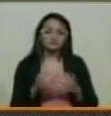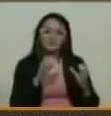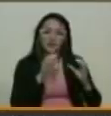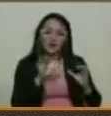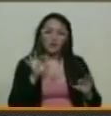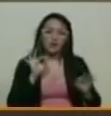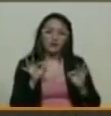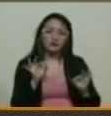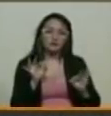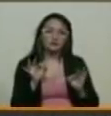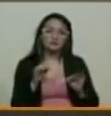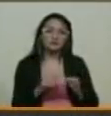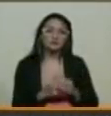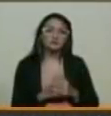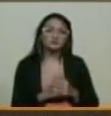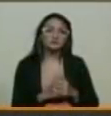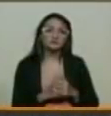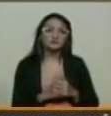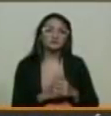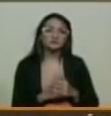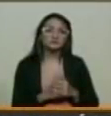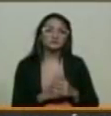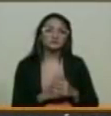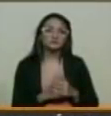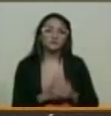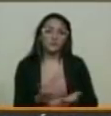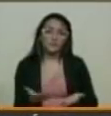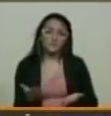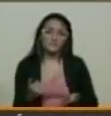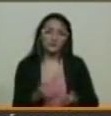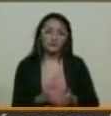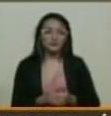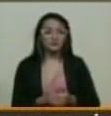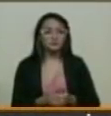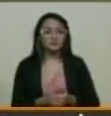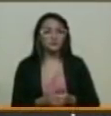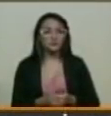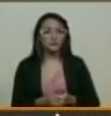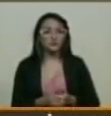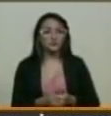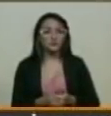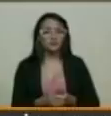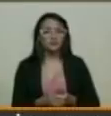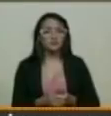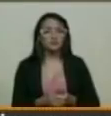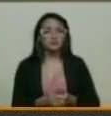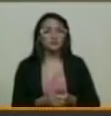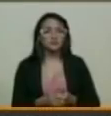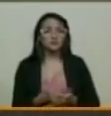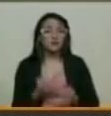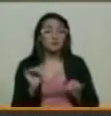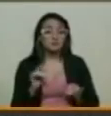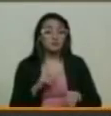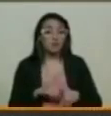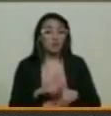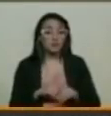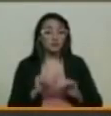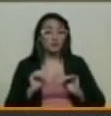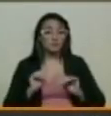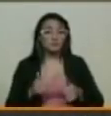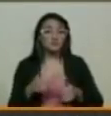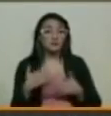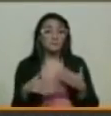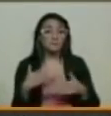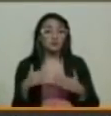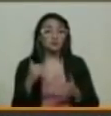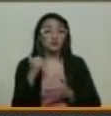y a la complejidad de la elección, les pedimos que para el momento en que ya se inicie el